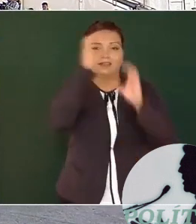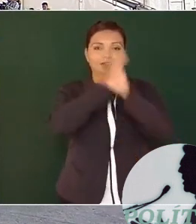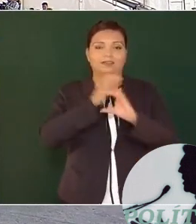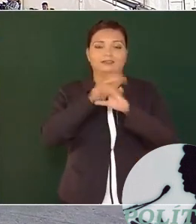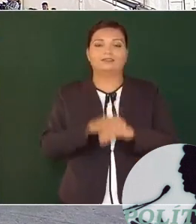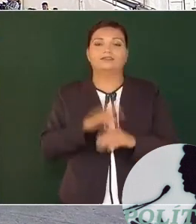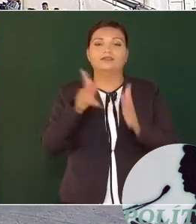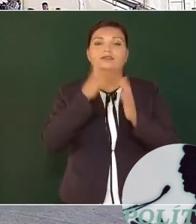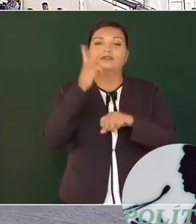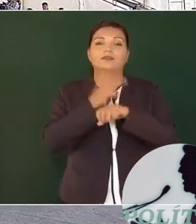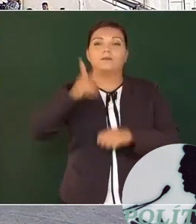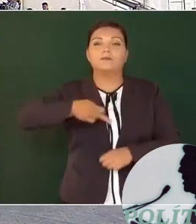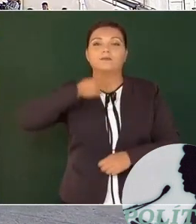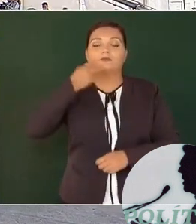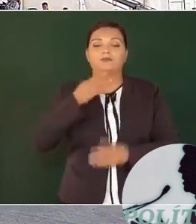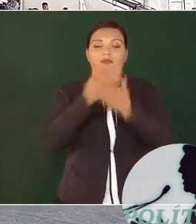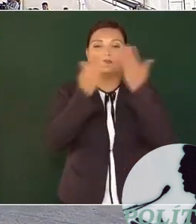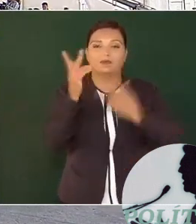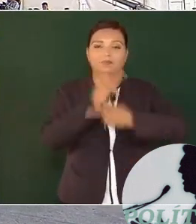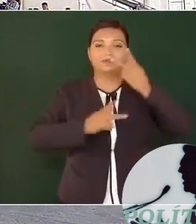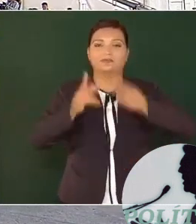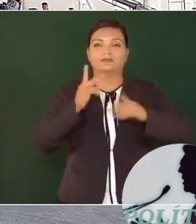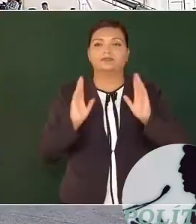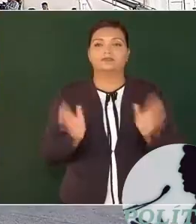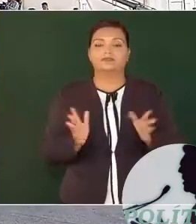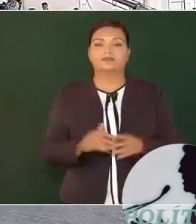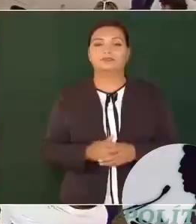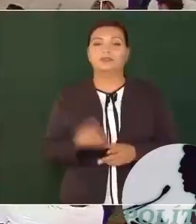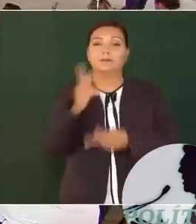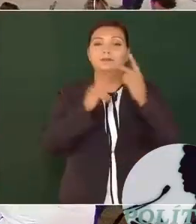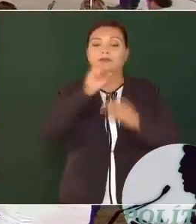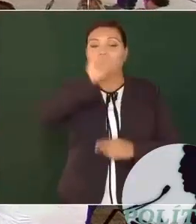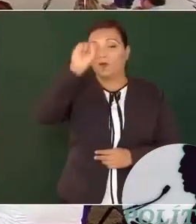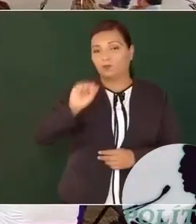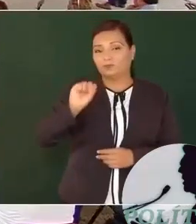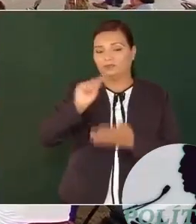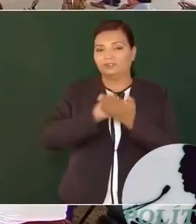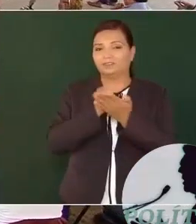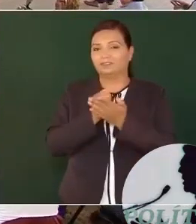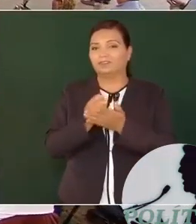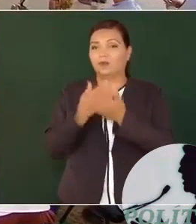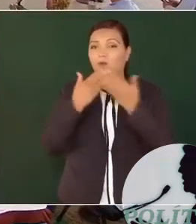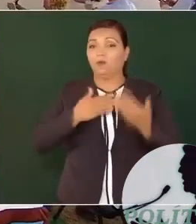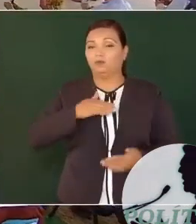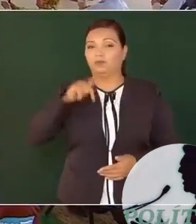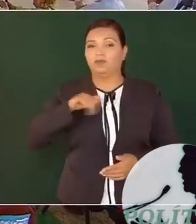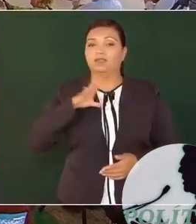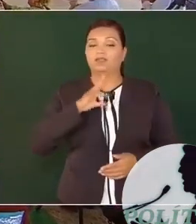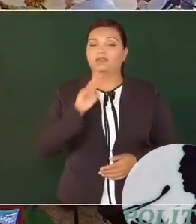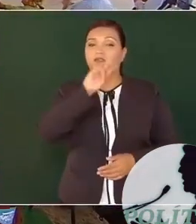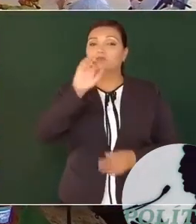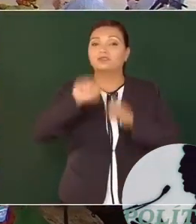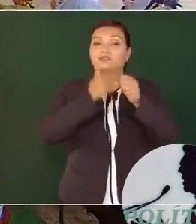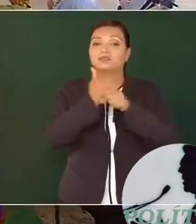Presidente, y una segunda pregunta. Ahora que viene ya, que vino al sur, justo ahora se cumple el bicentenario